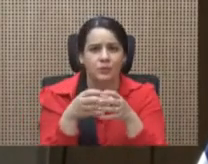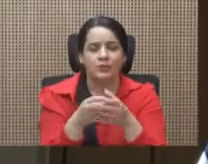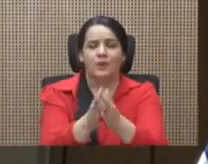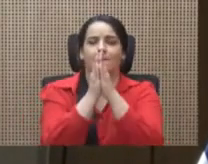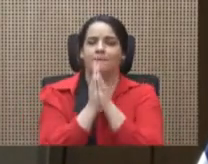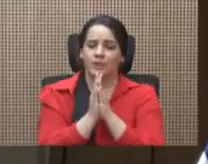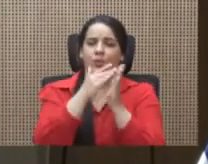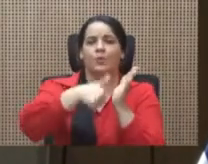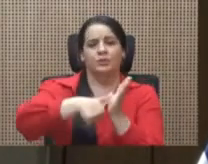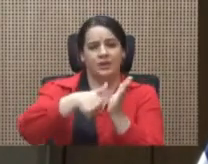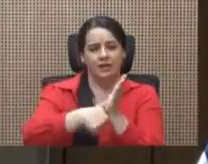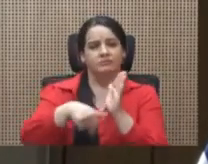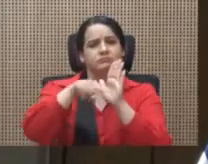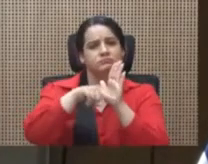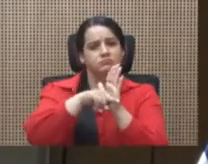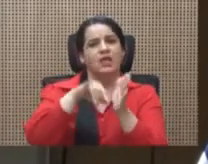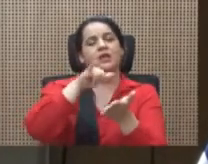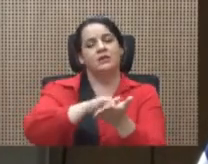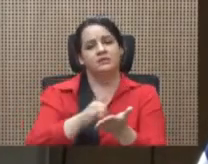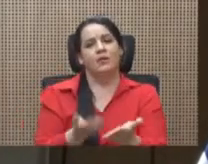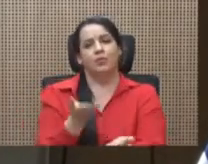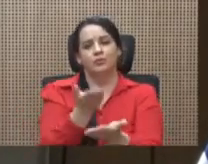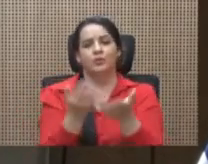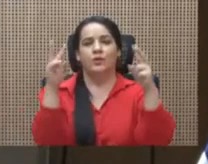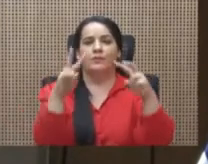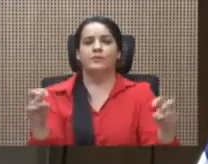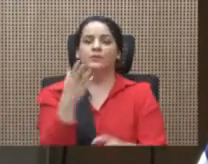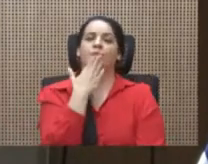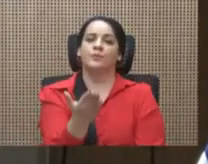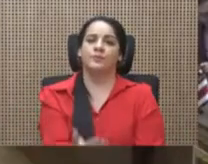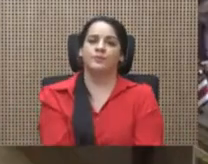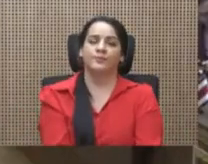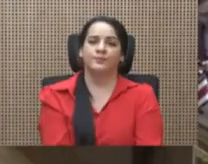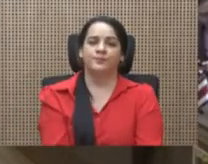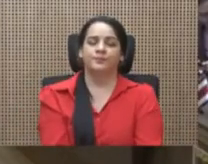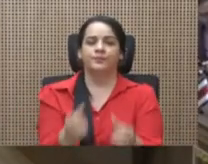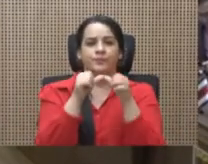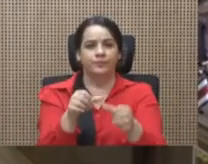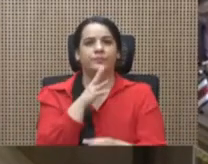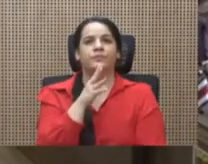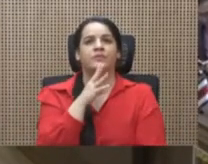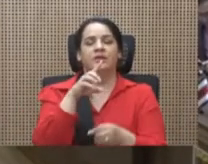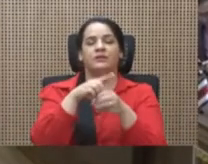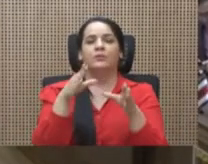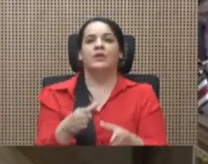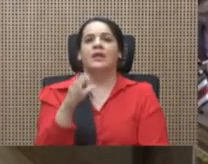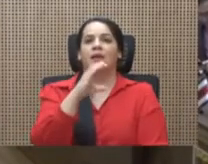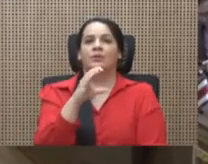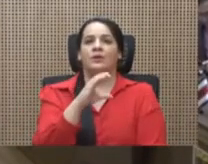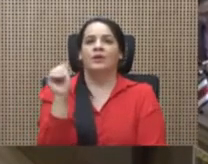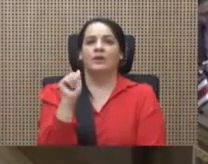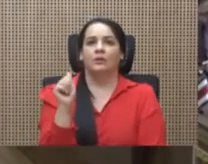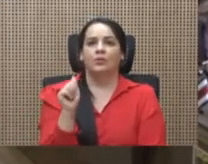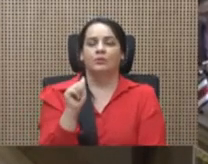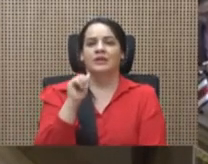votar negativamente esta moción de revisión. Muchas gracias. Tiene la palabra la diputada Cambronero Aguiluz Katia por